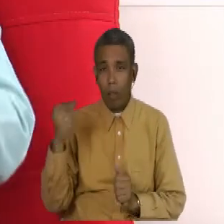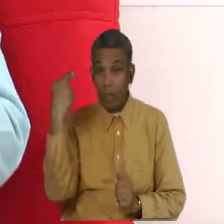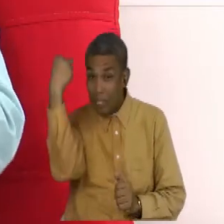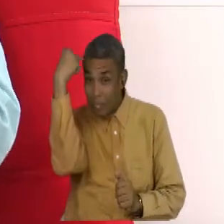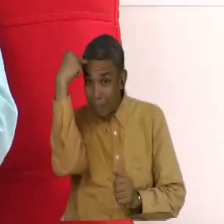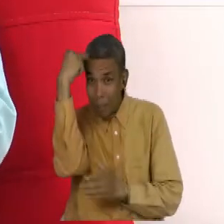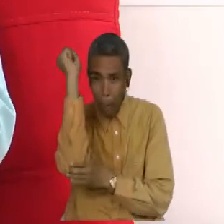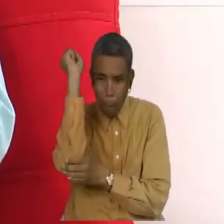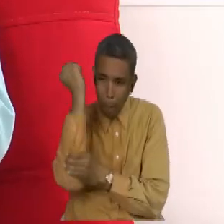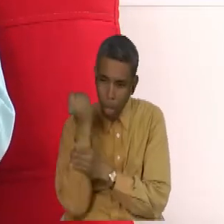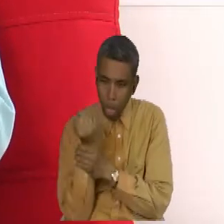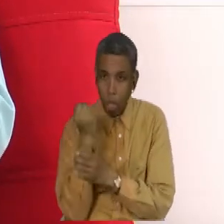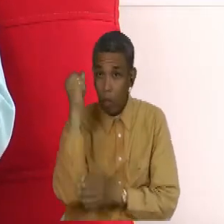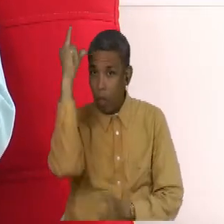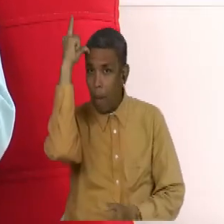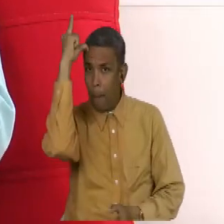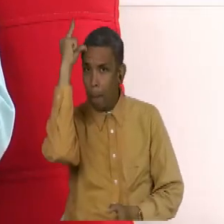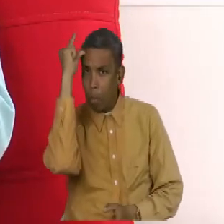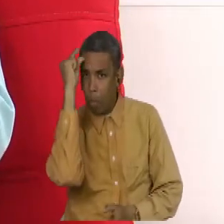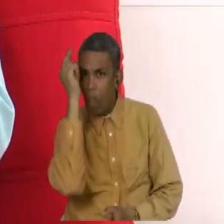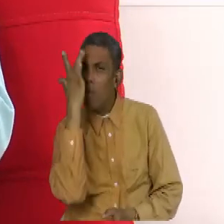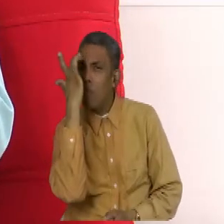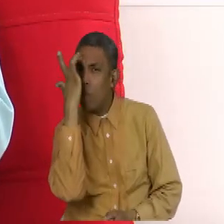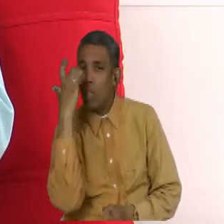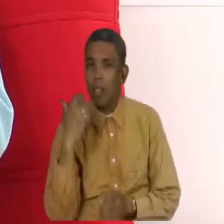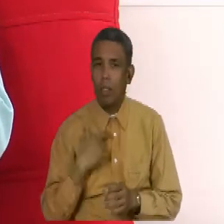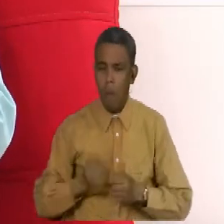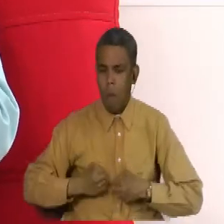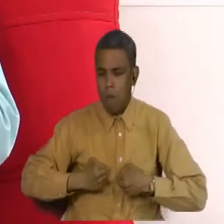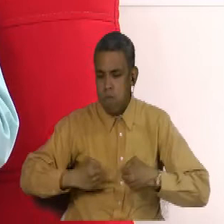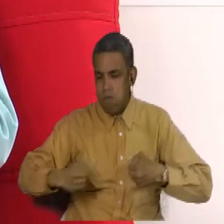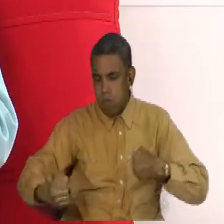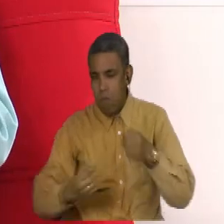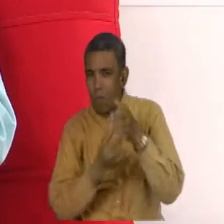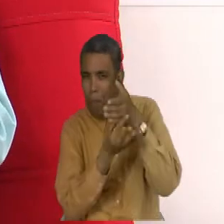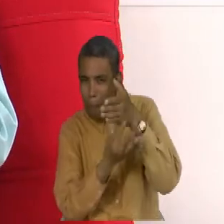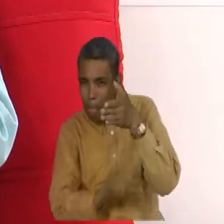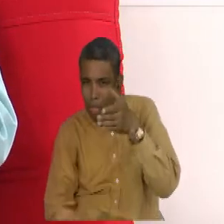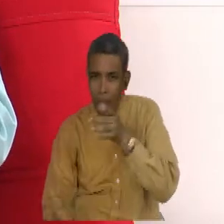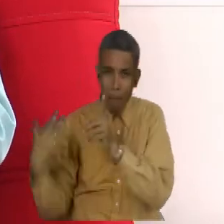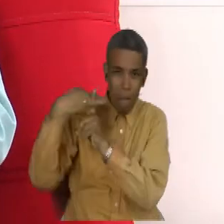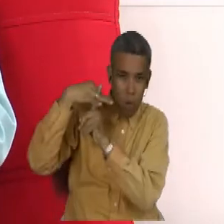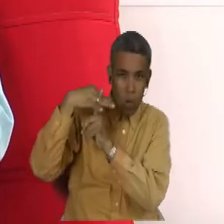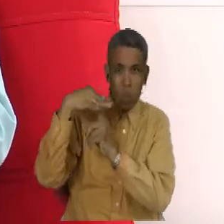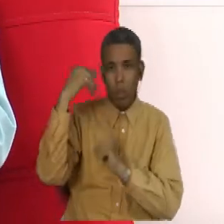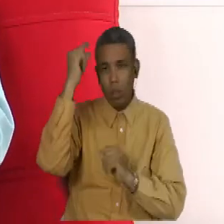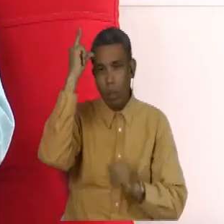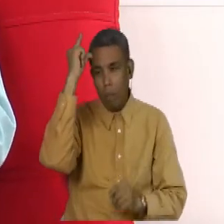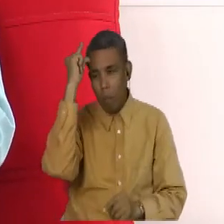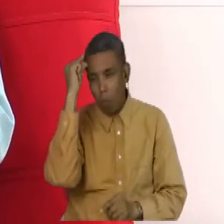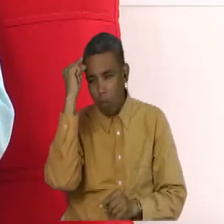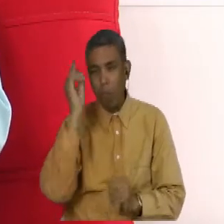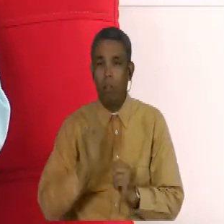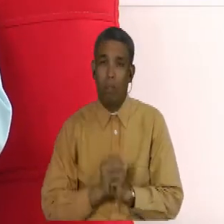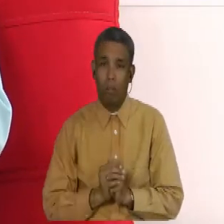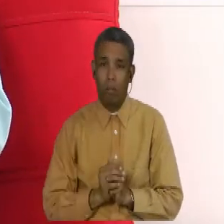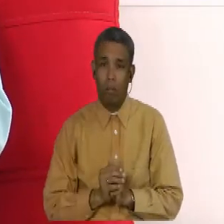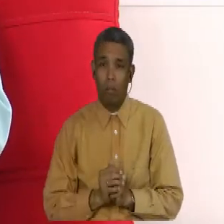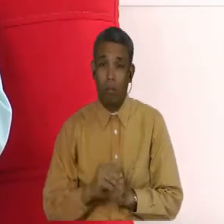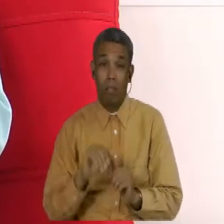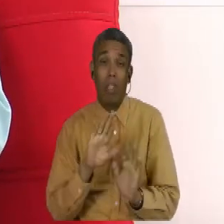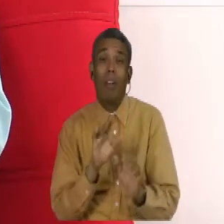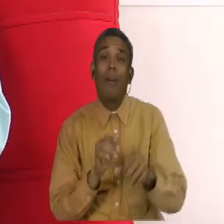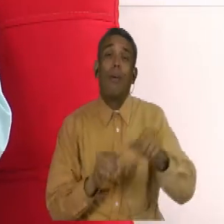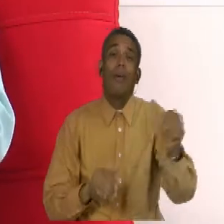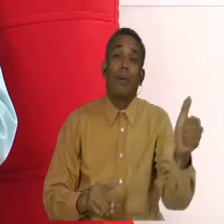va a disminuir también, y pues además de lo que ya decíamos, que van a ser la burla del resto de los compañeritos, sí, en